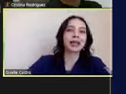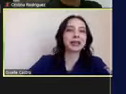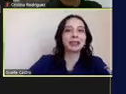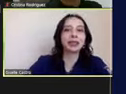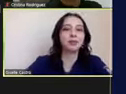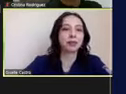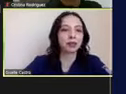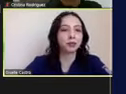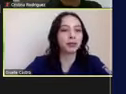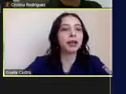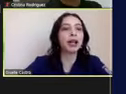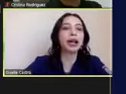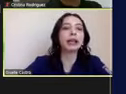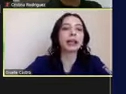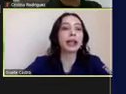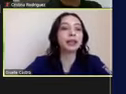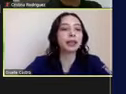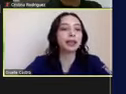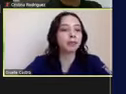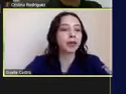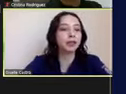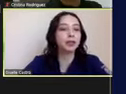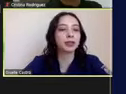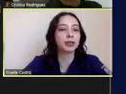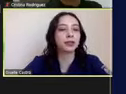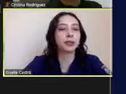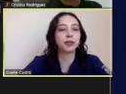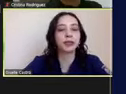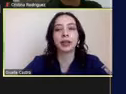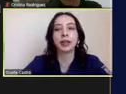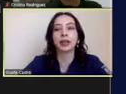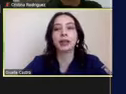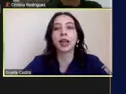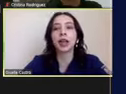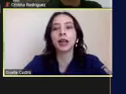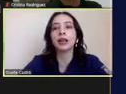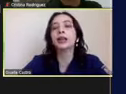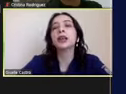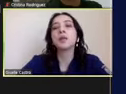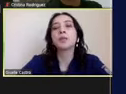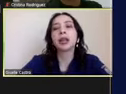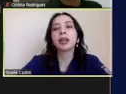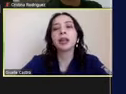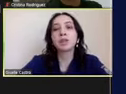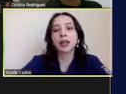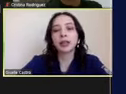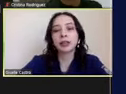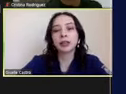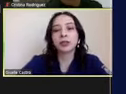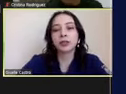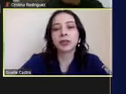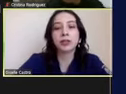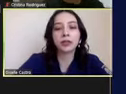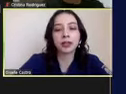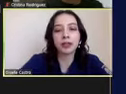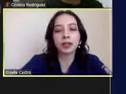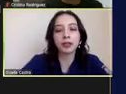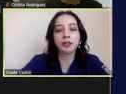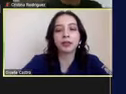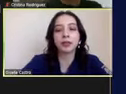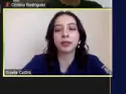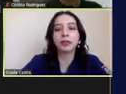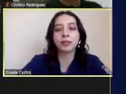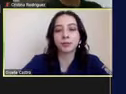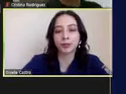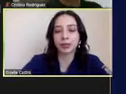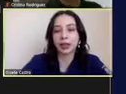nada más de, ay, sí, ya puedes volver. Hay tres pasos que se deben considerar aquí. Ajá. Pero aquí el PAS es un consenso que se